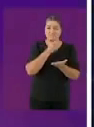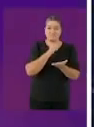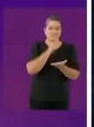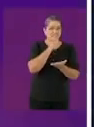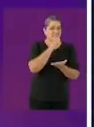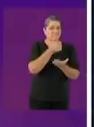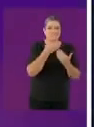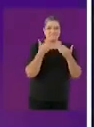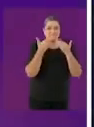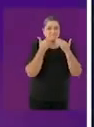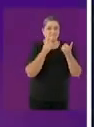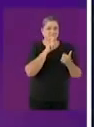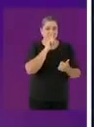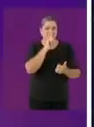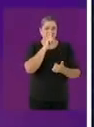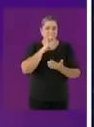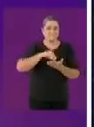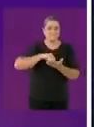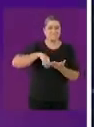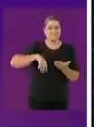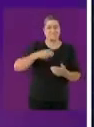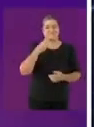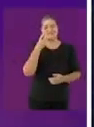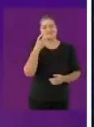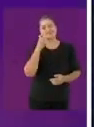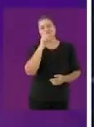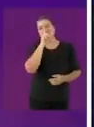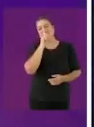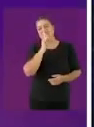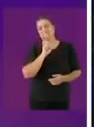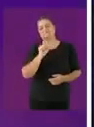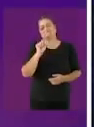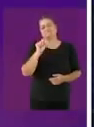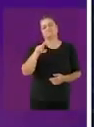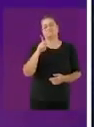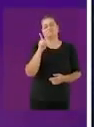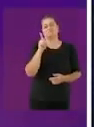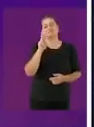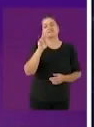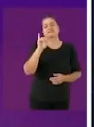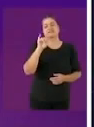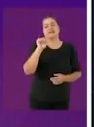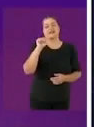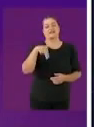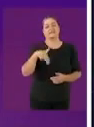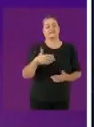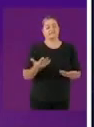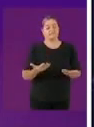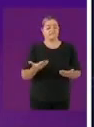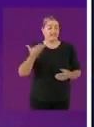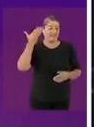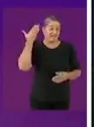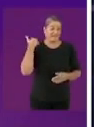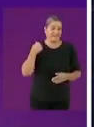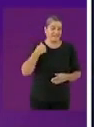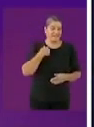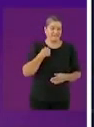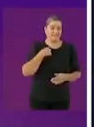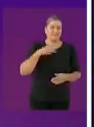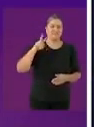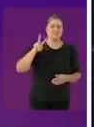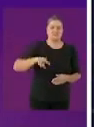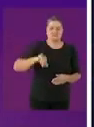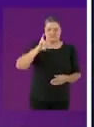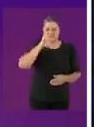enriquecer el formato del debate y no se hizo se desaprovechó todos los avances tecnológicos que hay y parecía un